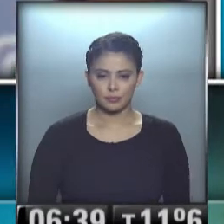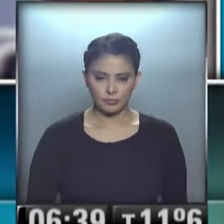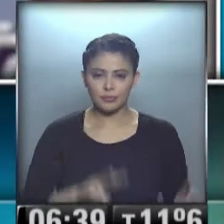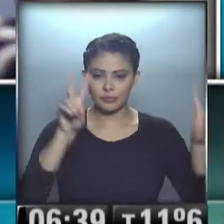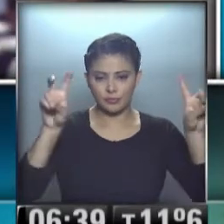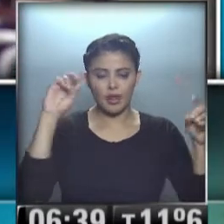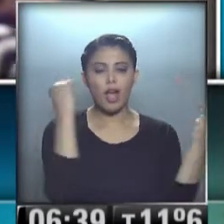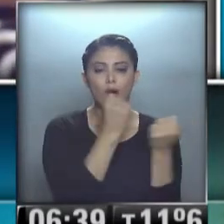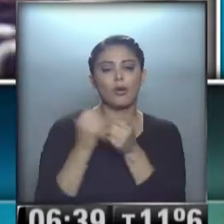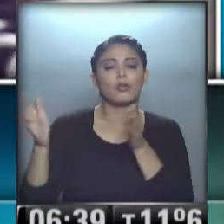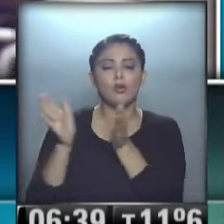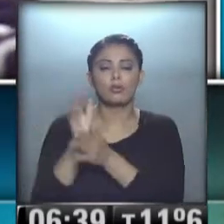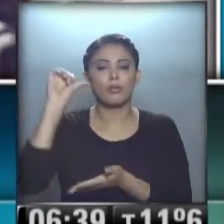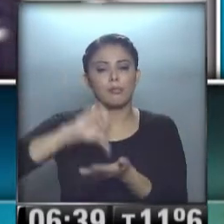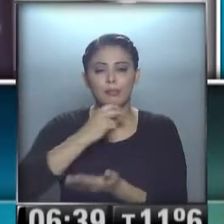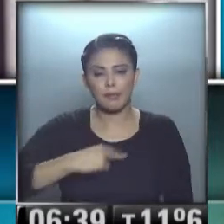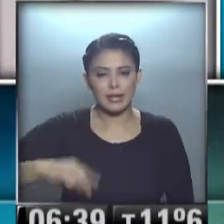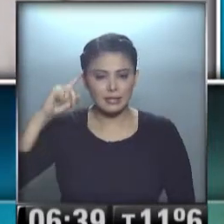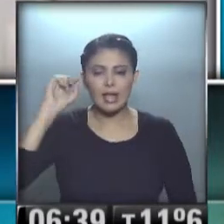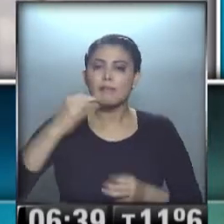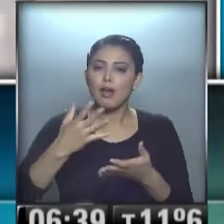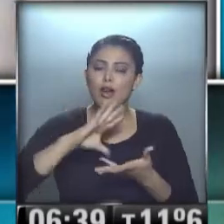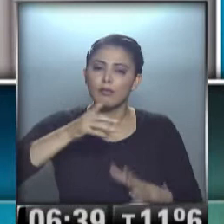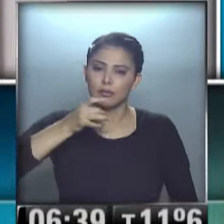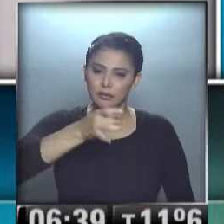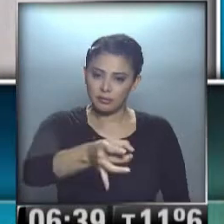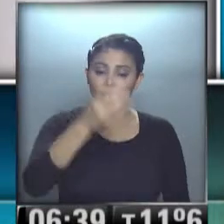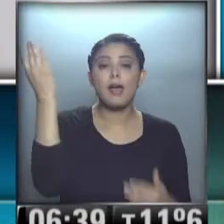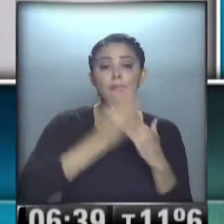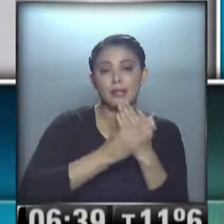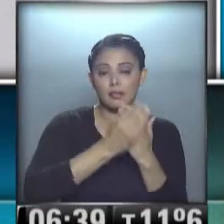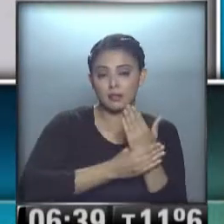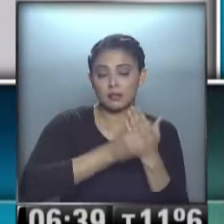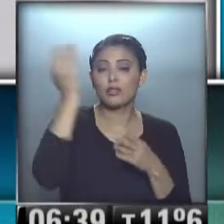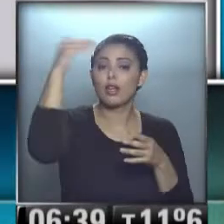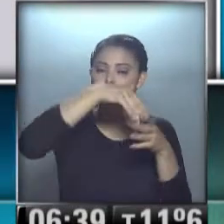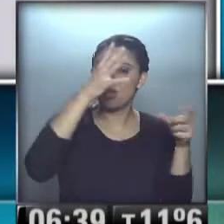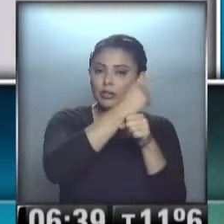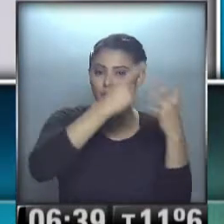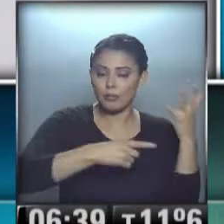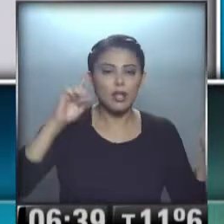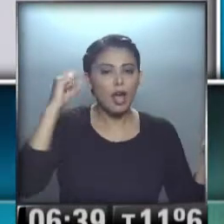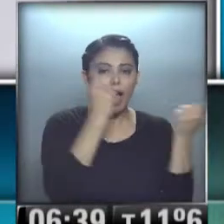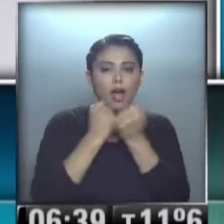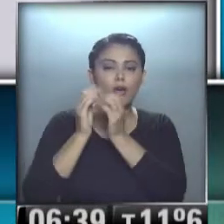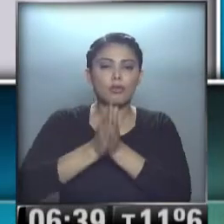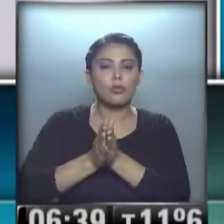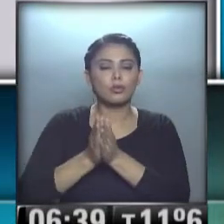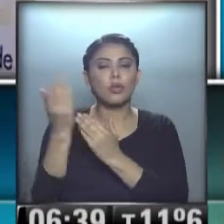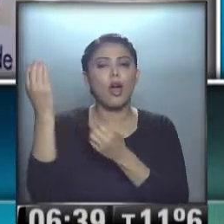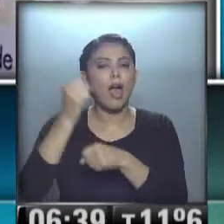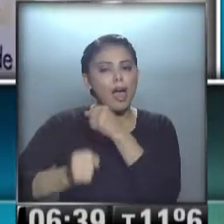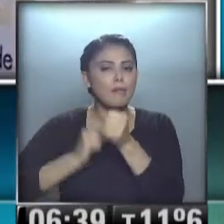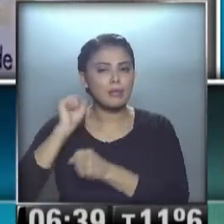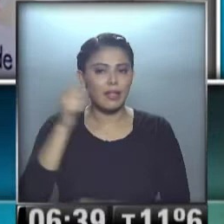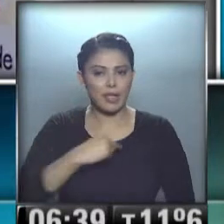Acuerdo con China para mejorar ferrocarriles. El Ministerio de Interior y Transporte alcanzó un acuerdo con la empresa china SMEC para adquirir